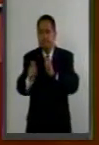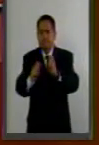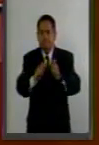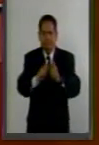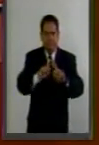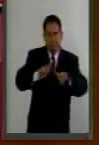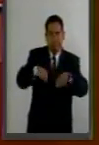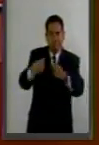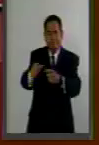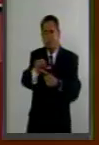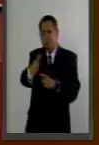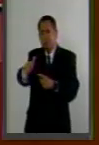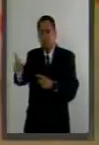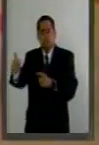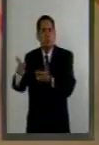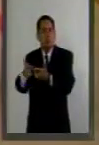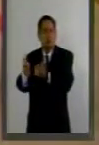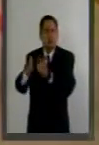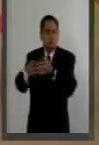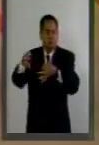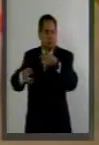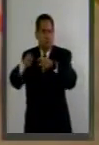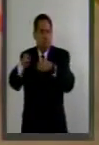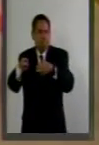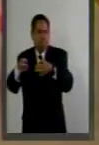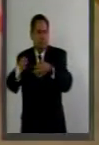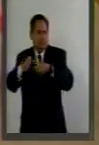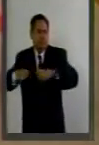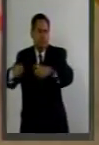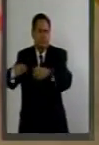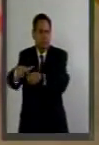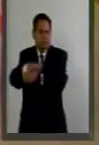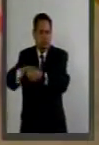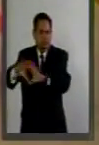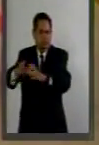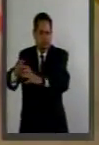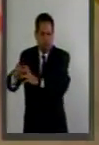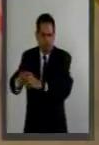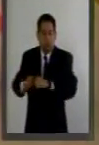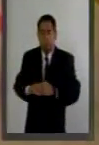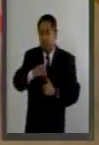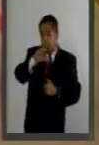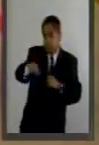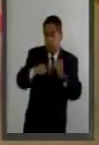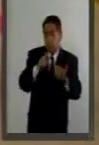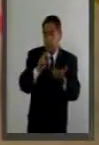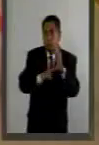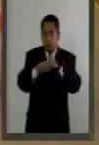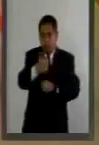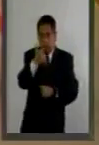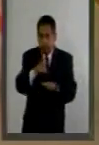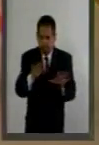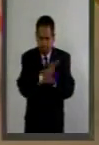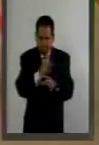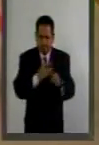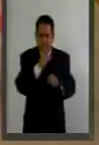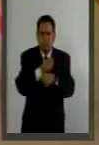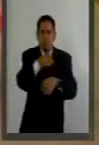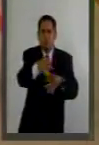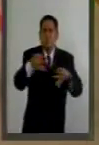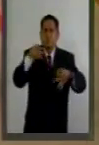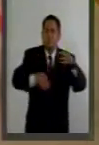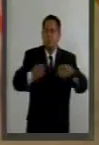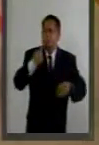de circuito. En 2011 se presentaron nuevos cambios con el objeto de modernizar el juicio de amparo